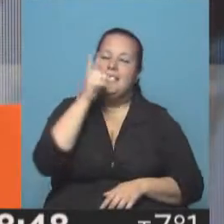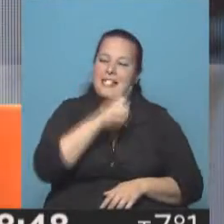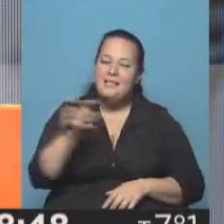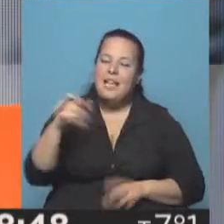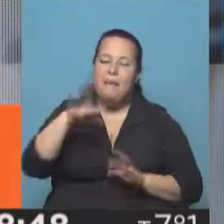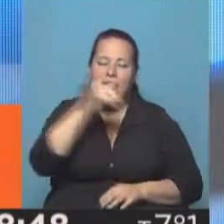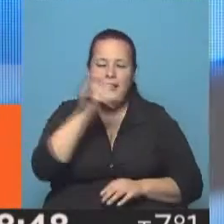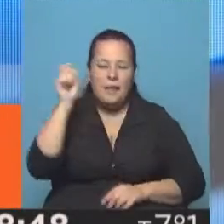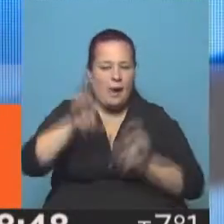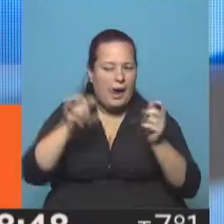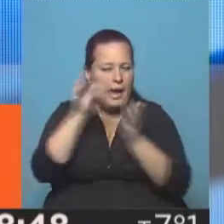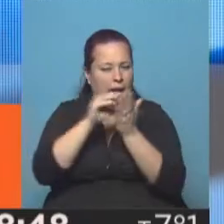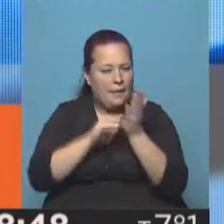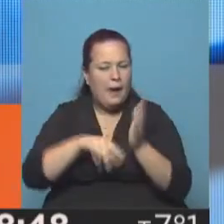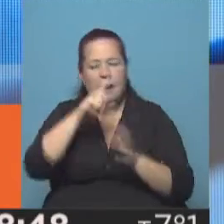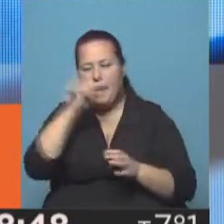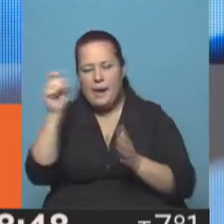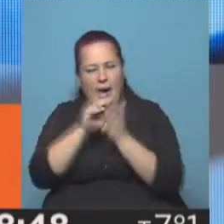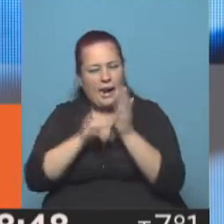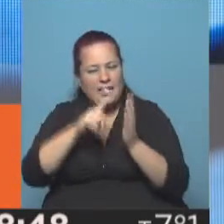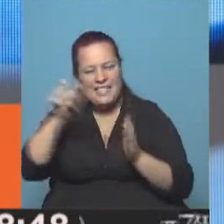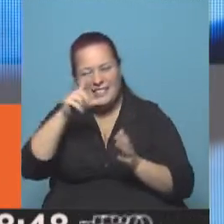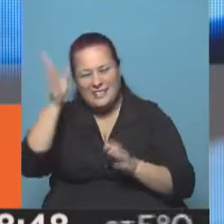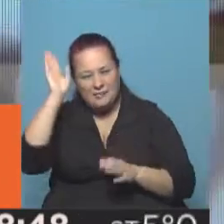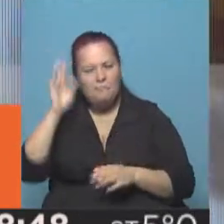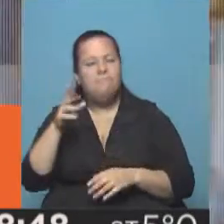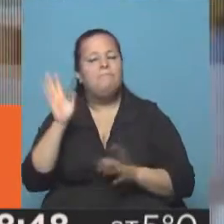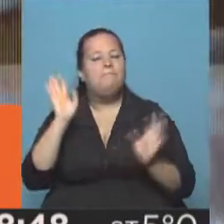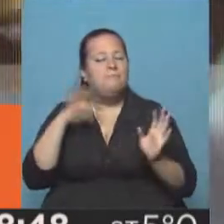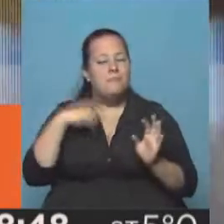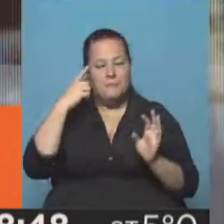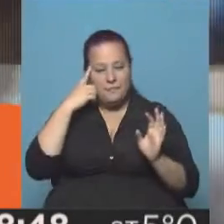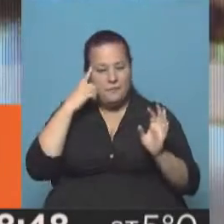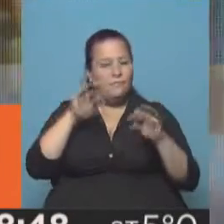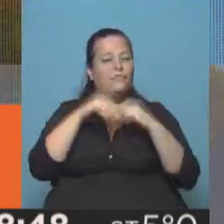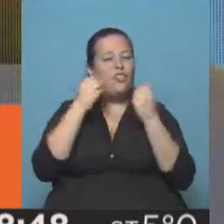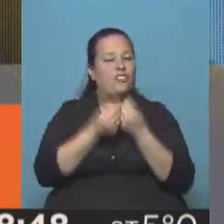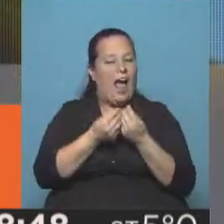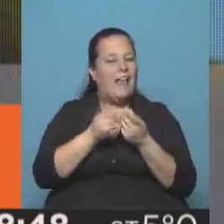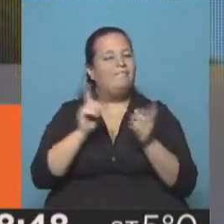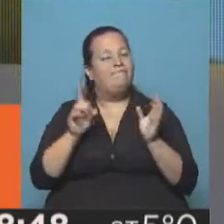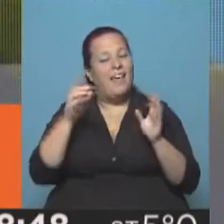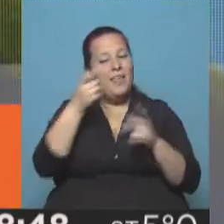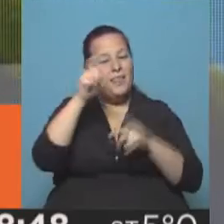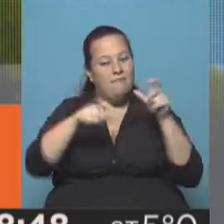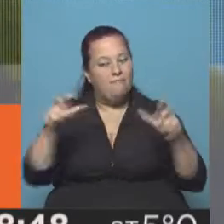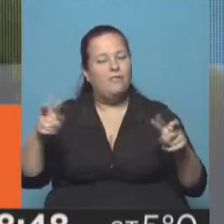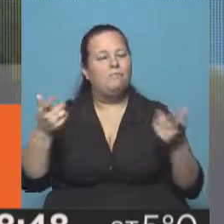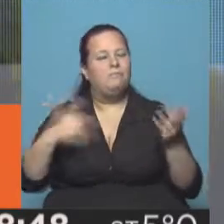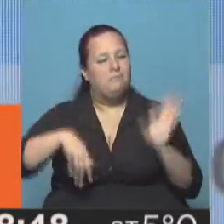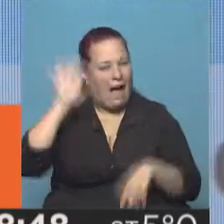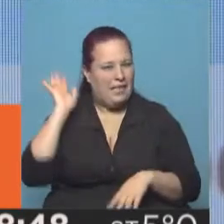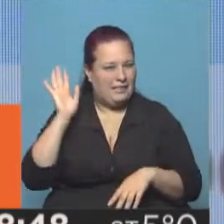de personas cientos de anotados cientos de nota 200 de nota 2 así que me parece que el número va a ser más más